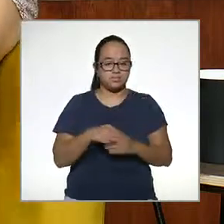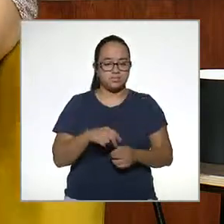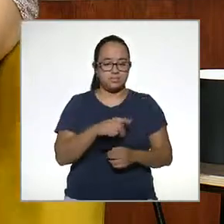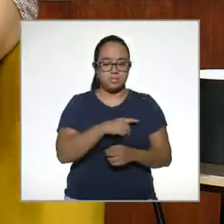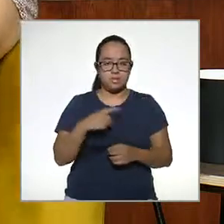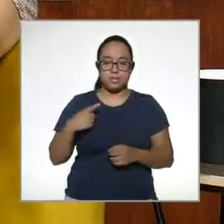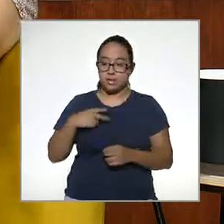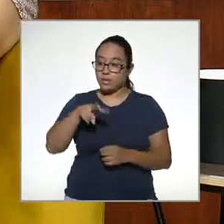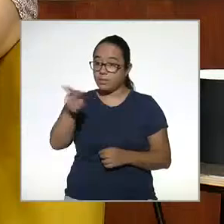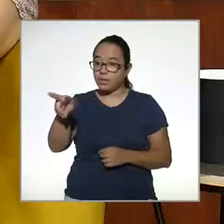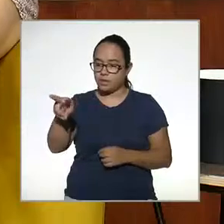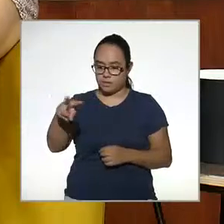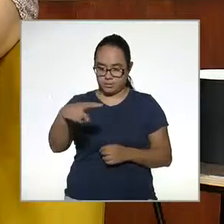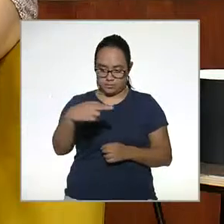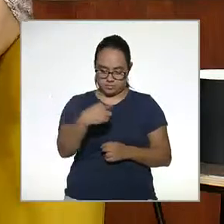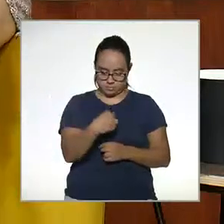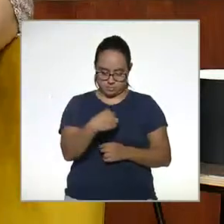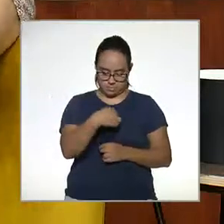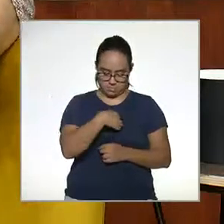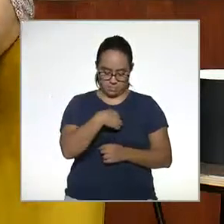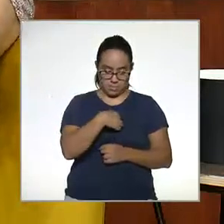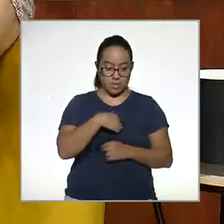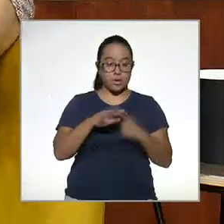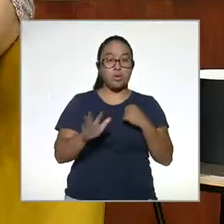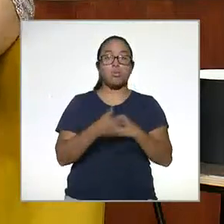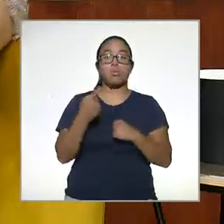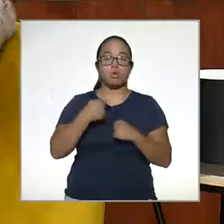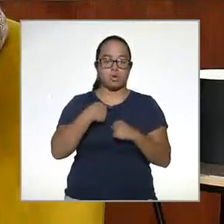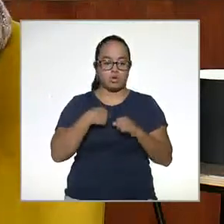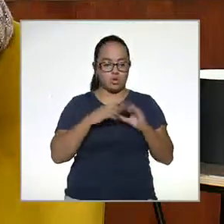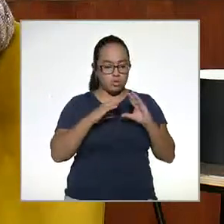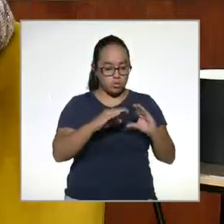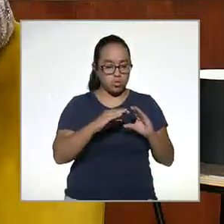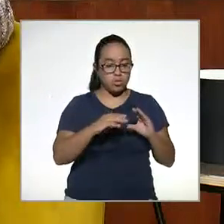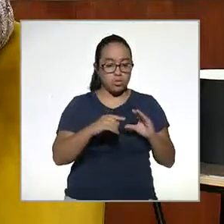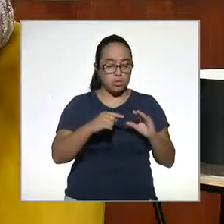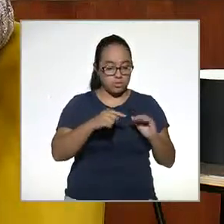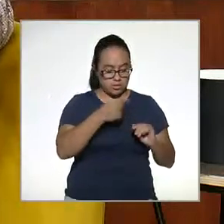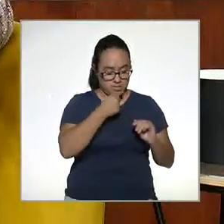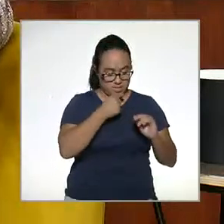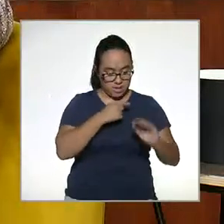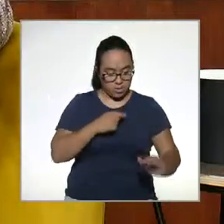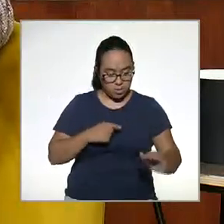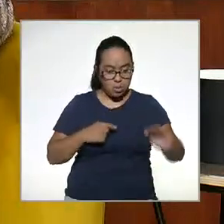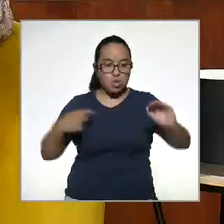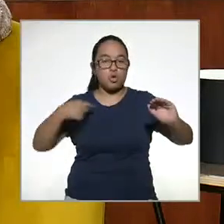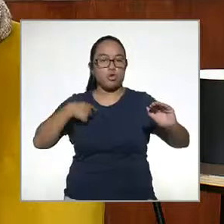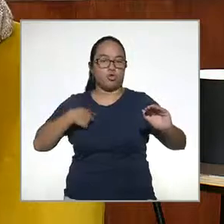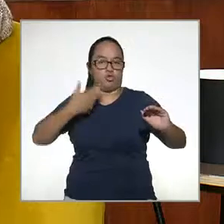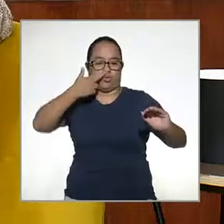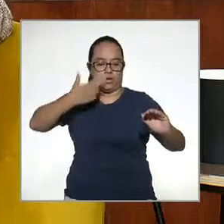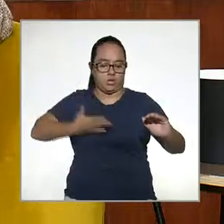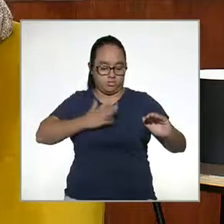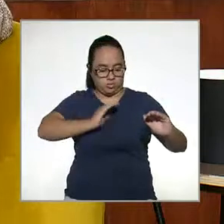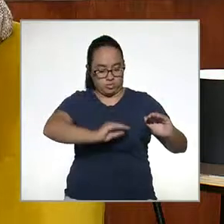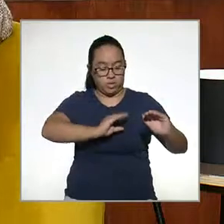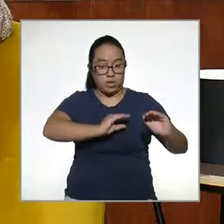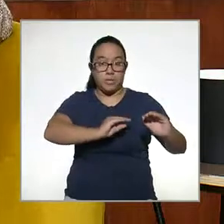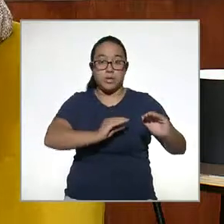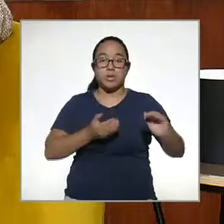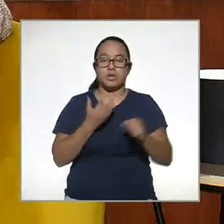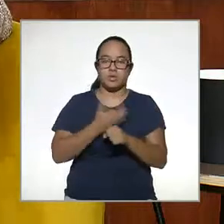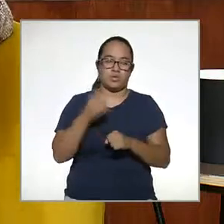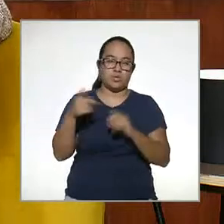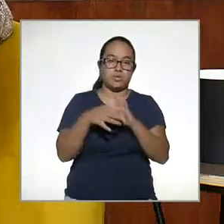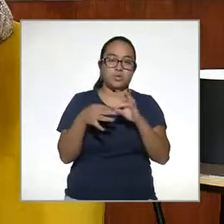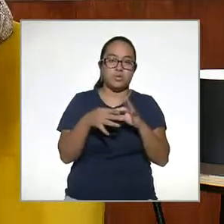la flecha hacia ti. Porque tú le estás enseñando a tú, tú estás creciendo a ese niño o a esa niña. Y entonces, ahorita que escuchaba decía,